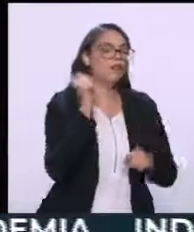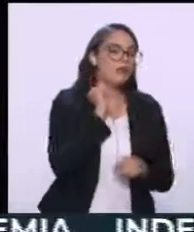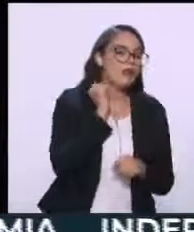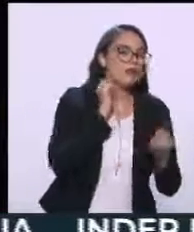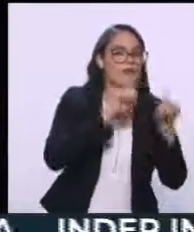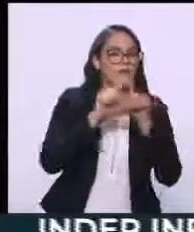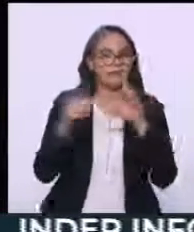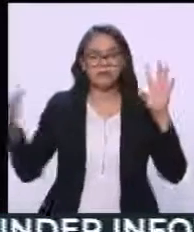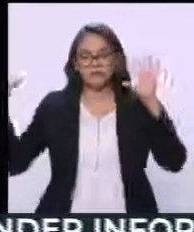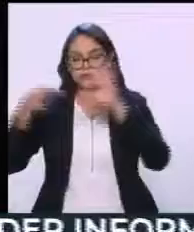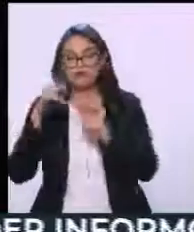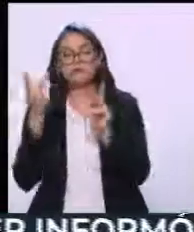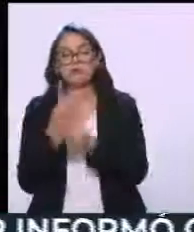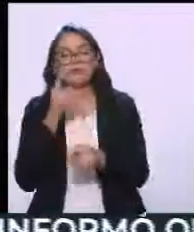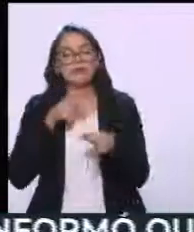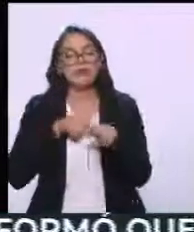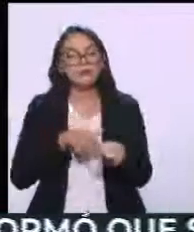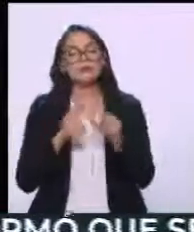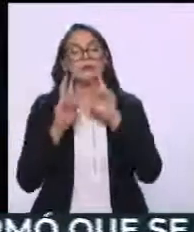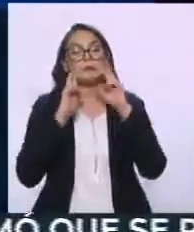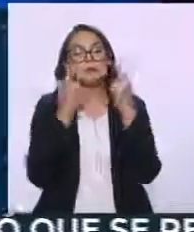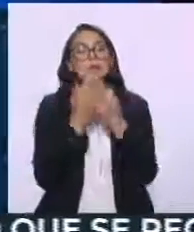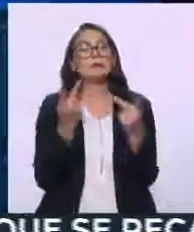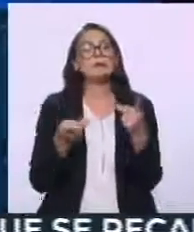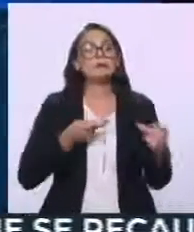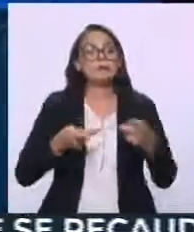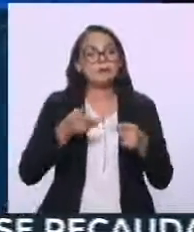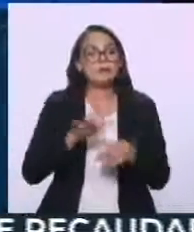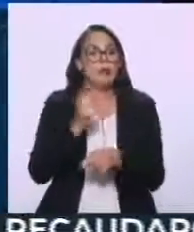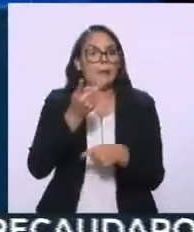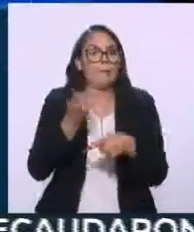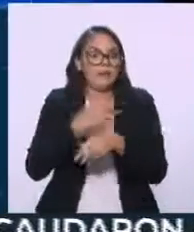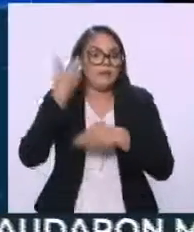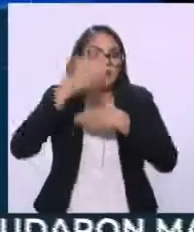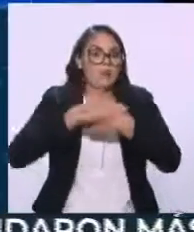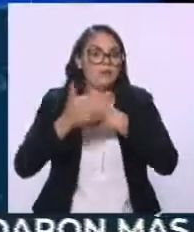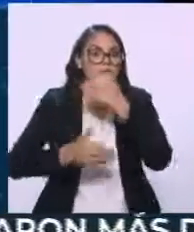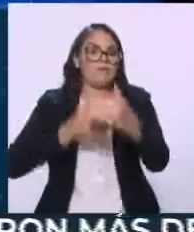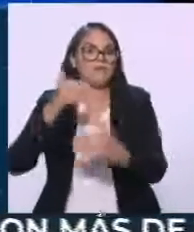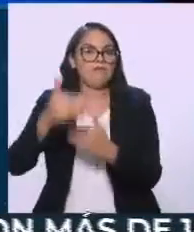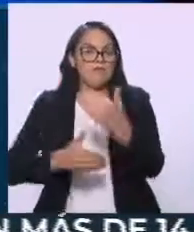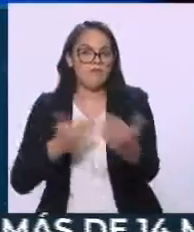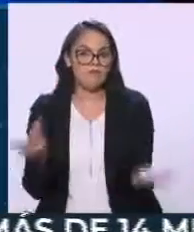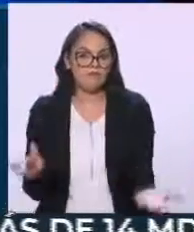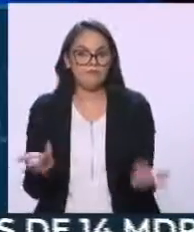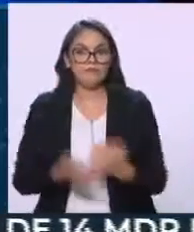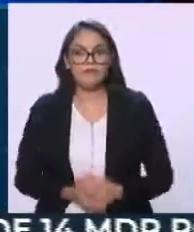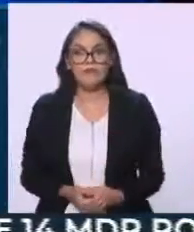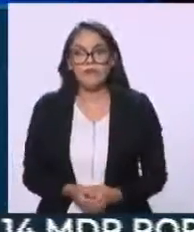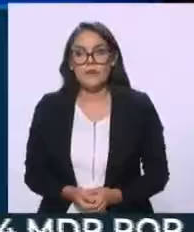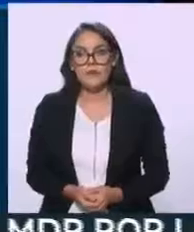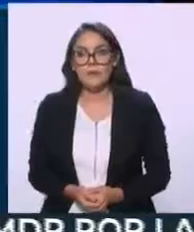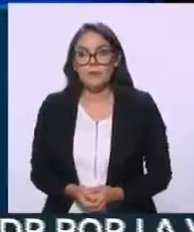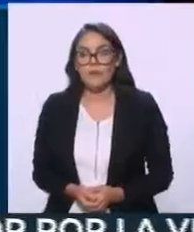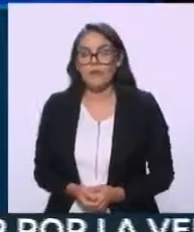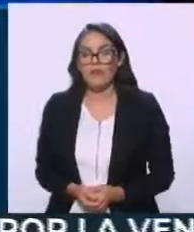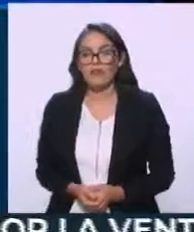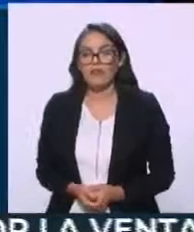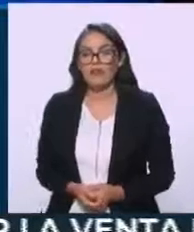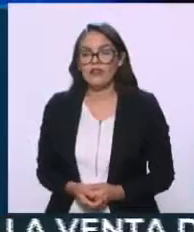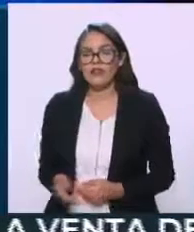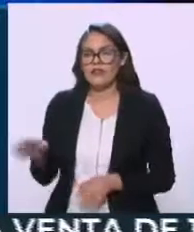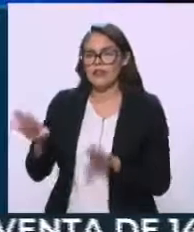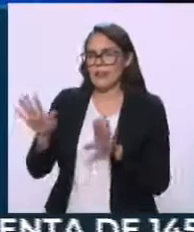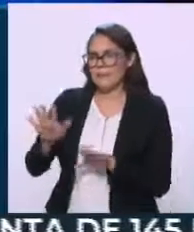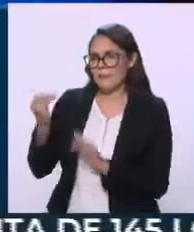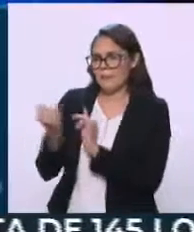medidas adicionales, ¿no? Sin embargo, les planteo, no todos los indicadores parecieran estar